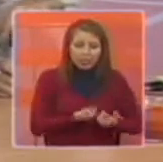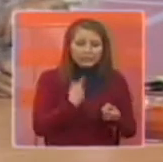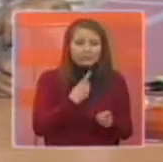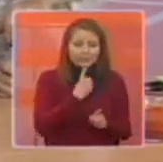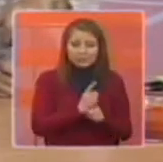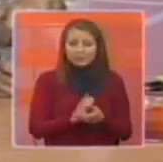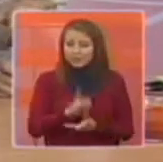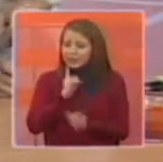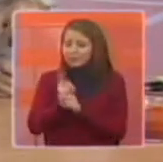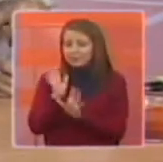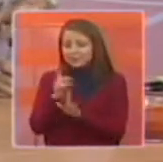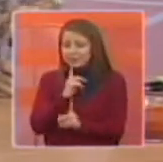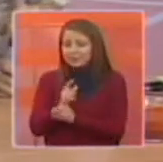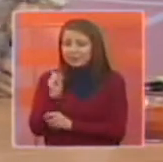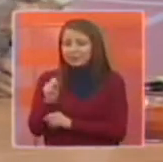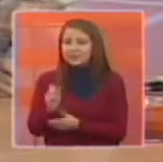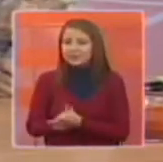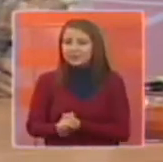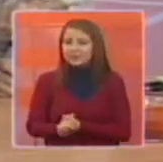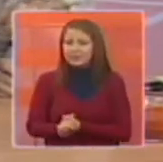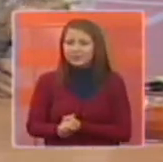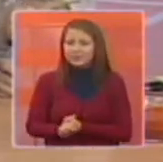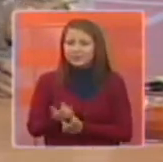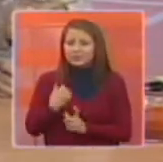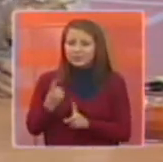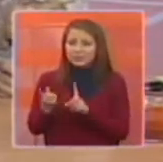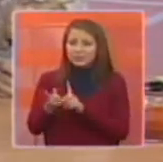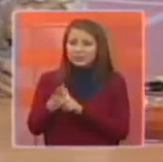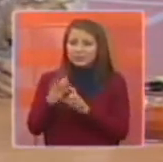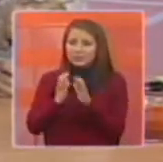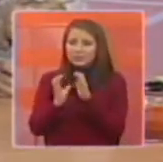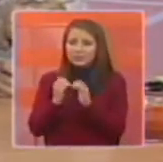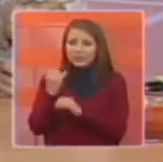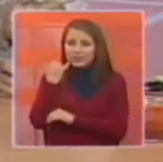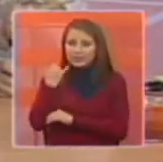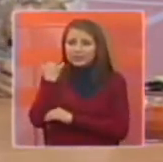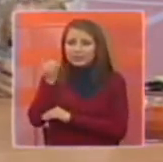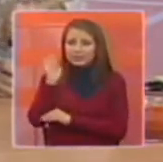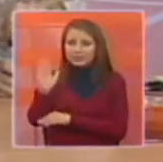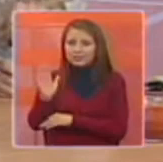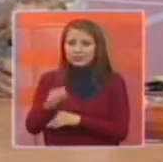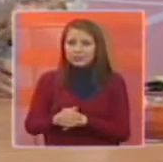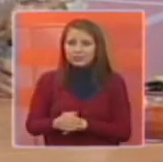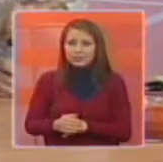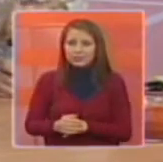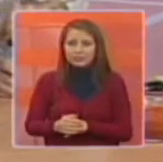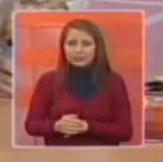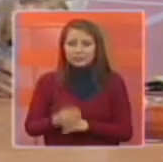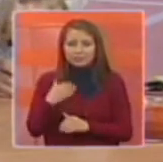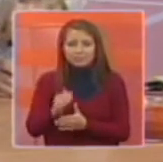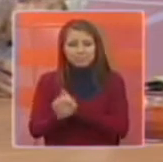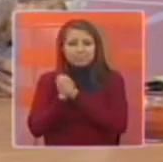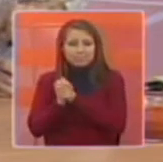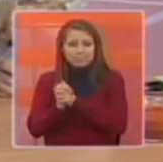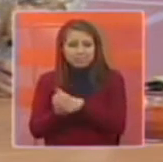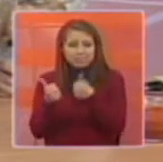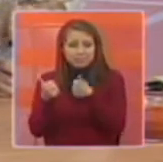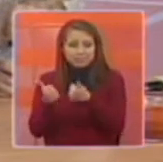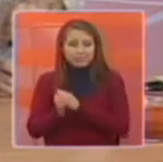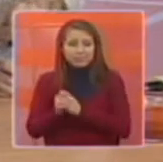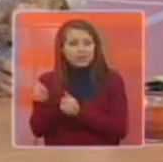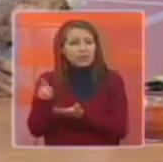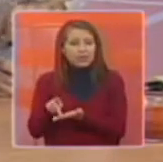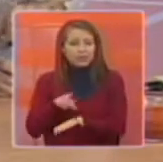de verdad. Y es la primera vez que me comunico con usted. Gracias. Yo la felicito. Gracias, por este